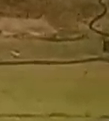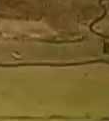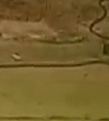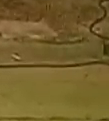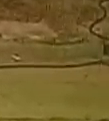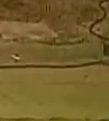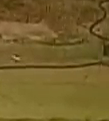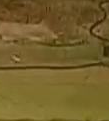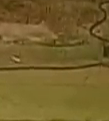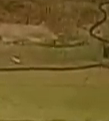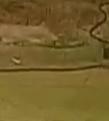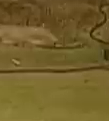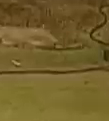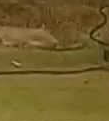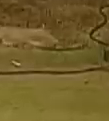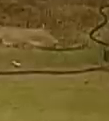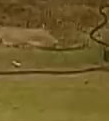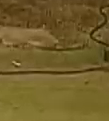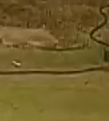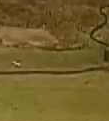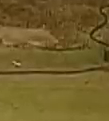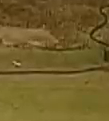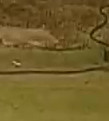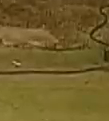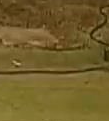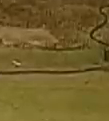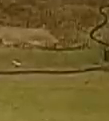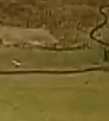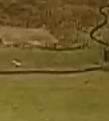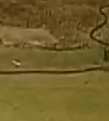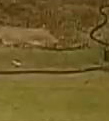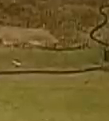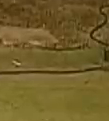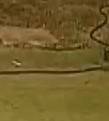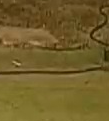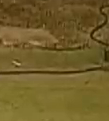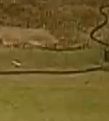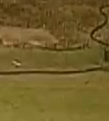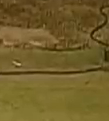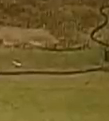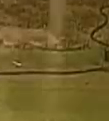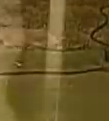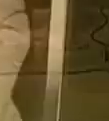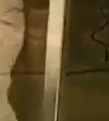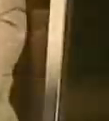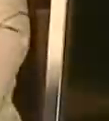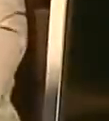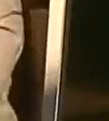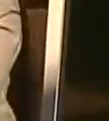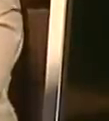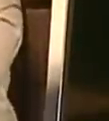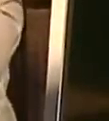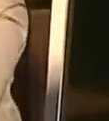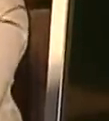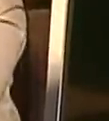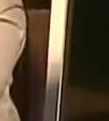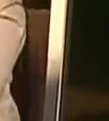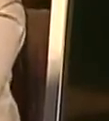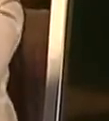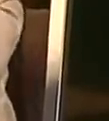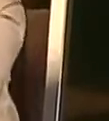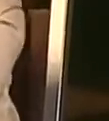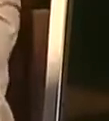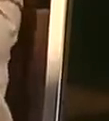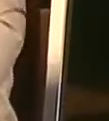segunda niña, aquí estamos las mujeres que creemos firmemente que siendo nosotras el